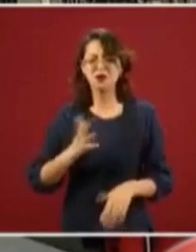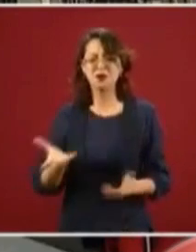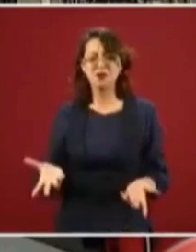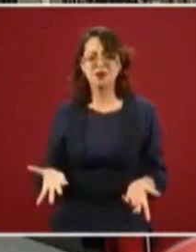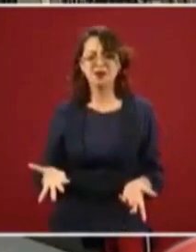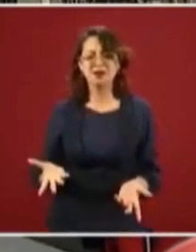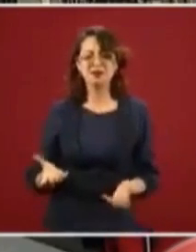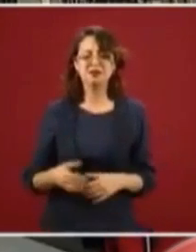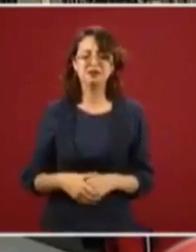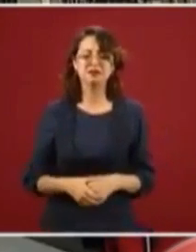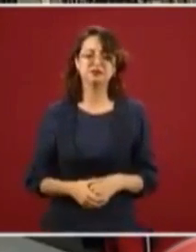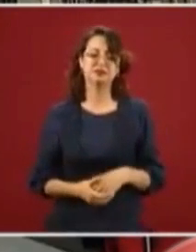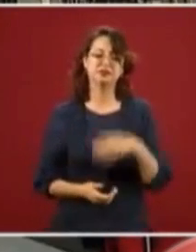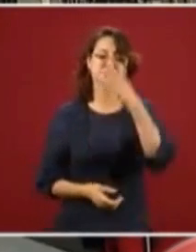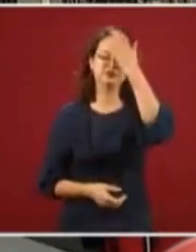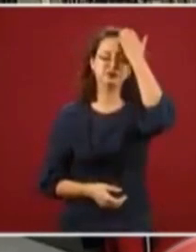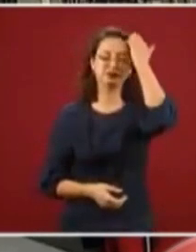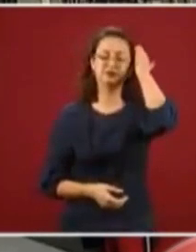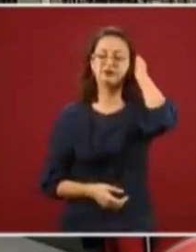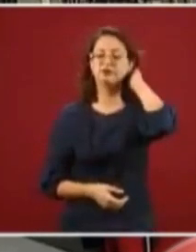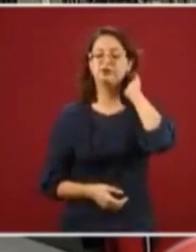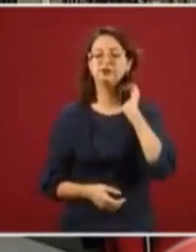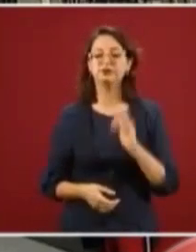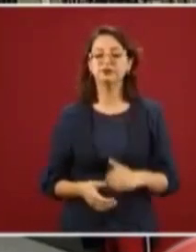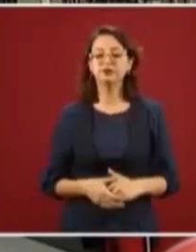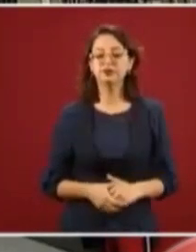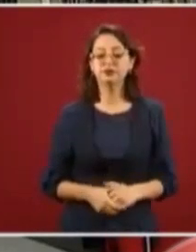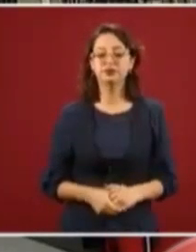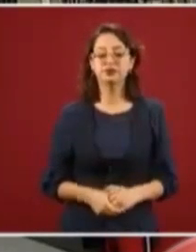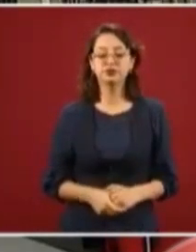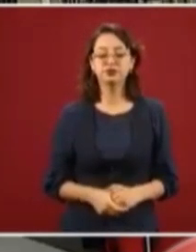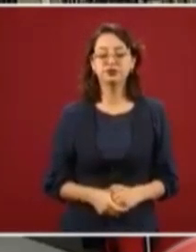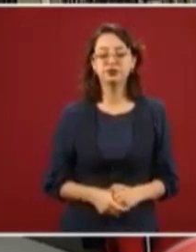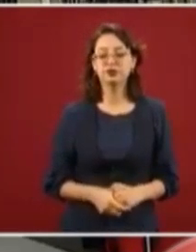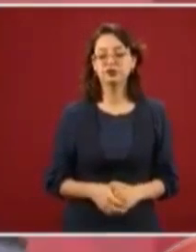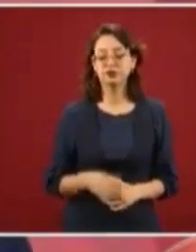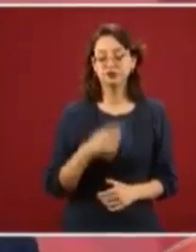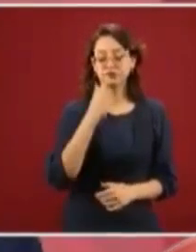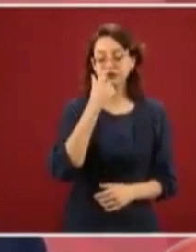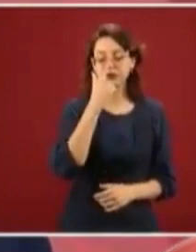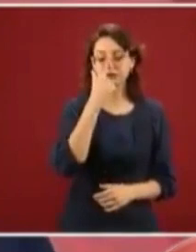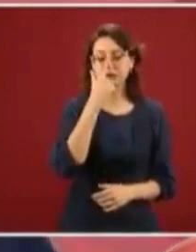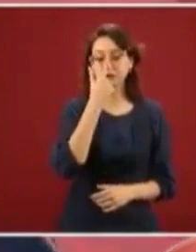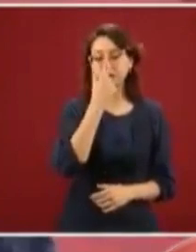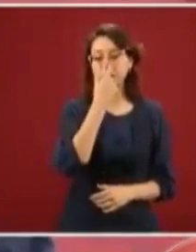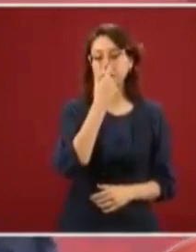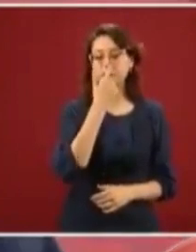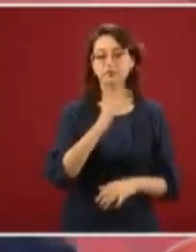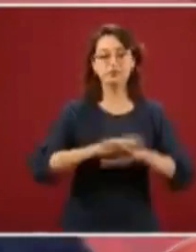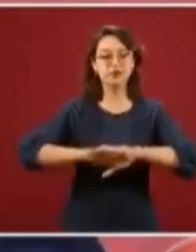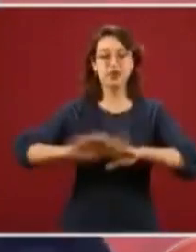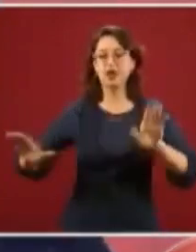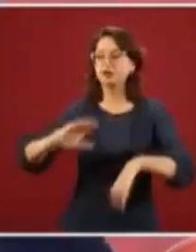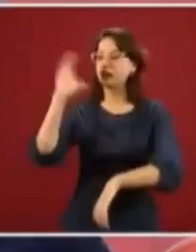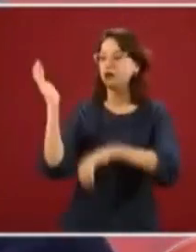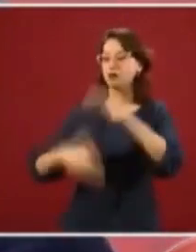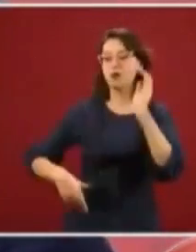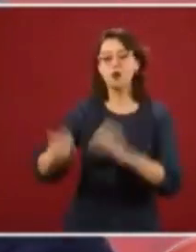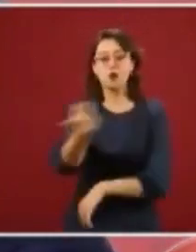Entonces, ya se acaba eso y tiene que haber democracia,